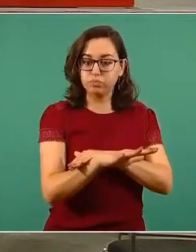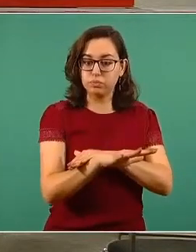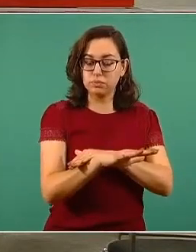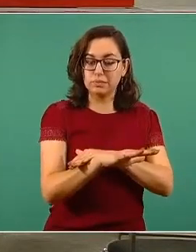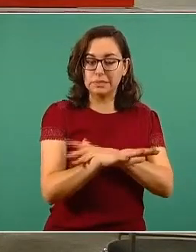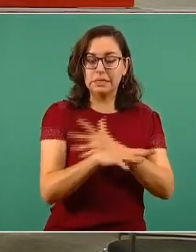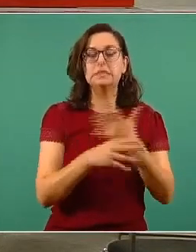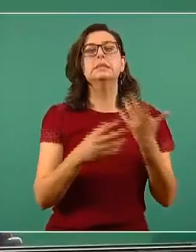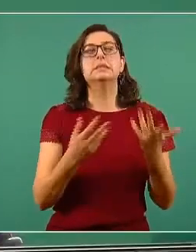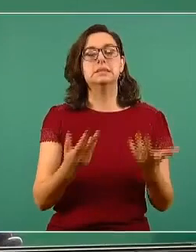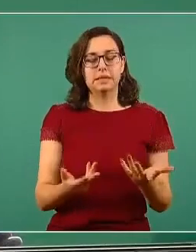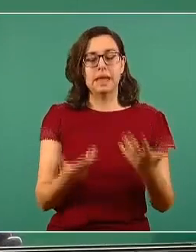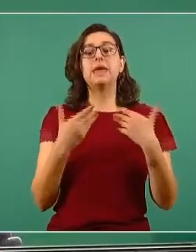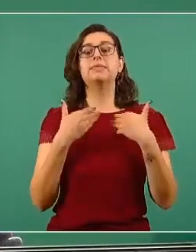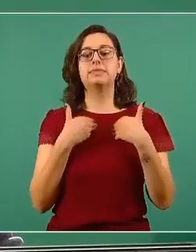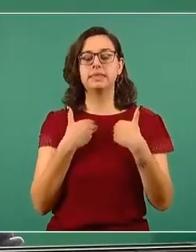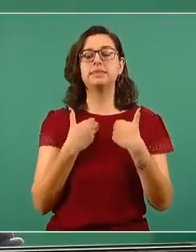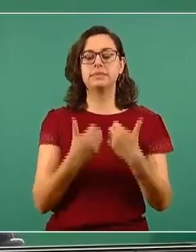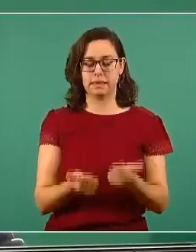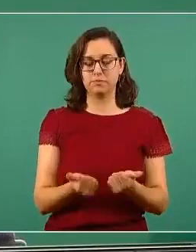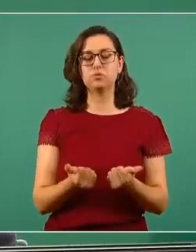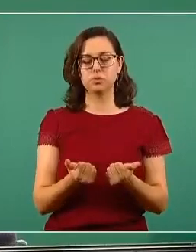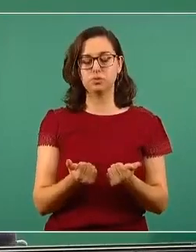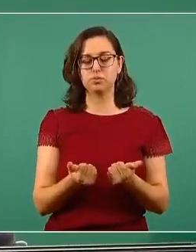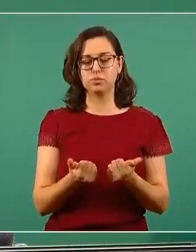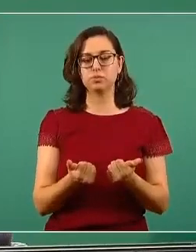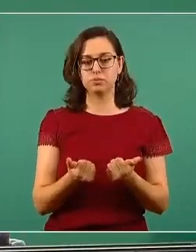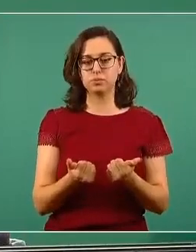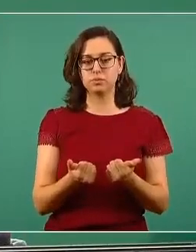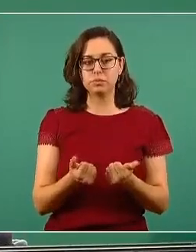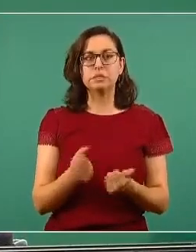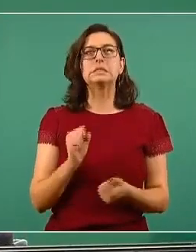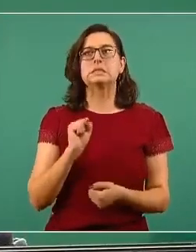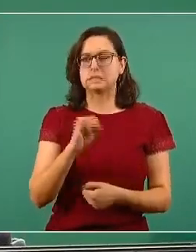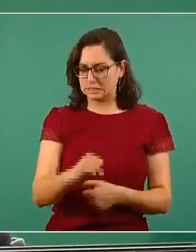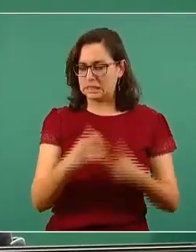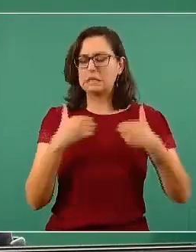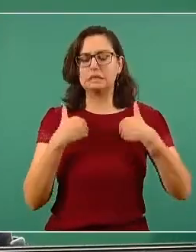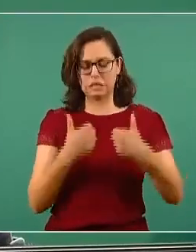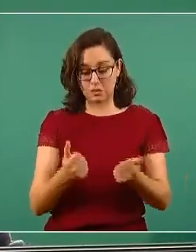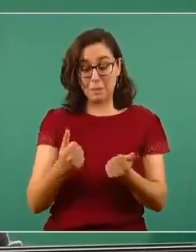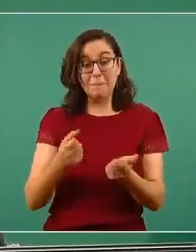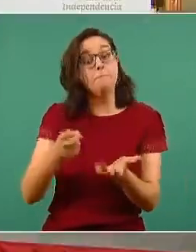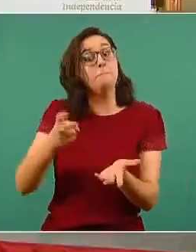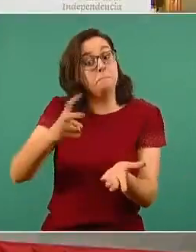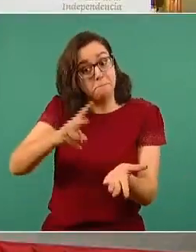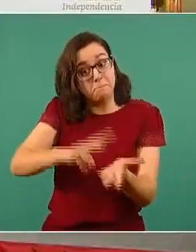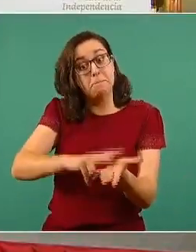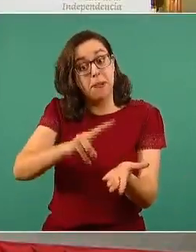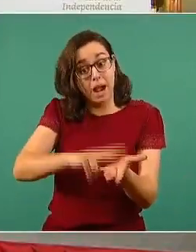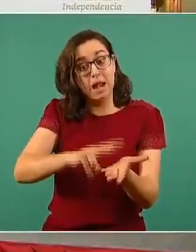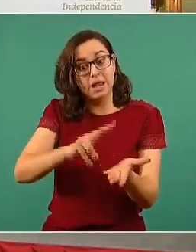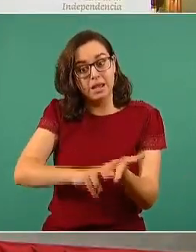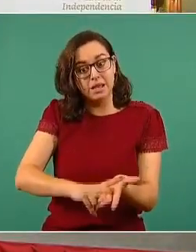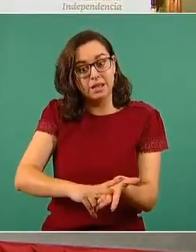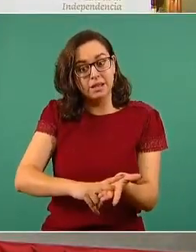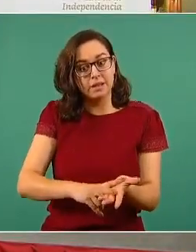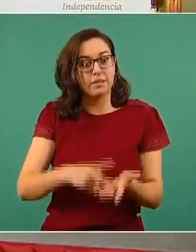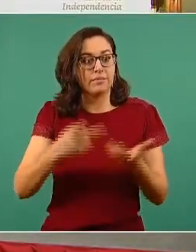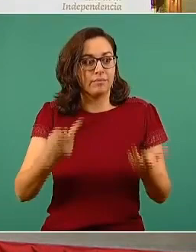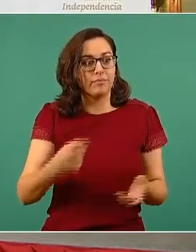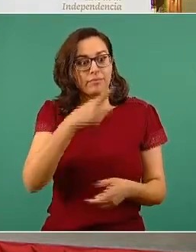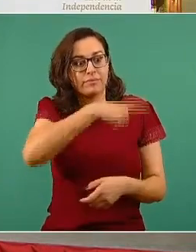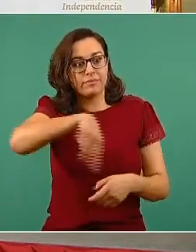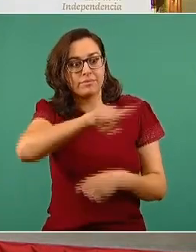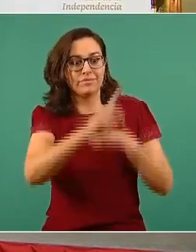entendible, consideramos que es entendible y hasta legítimo que las personas empresarias